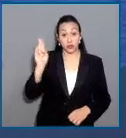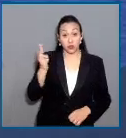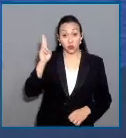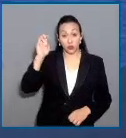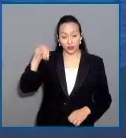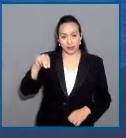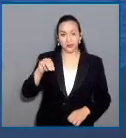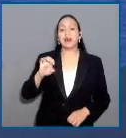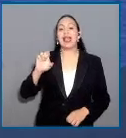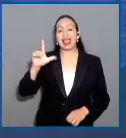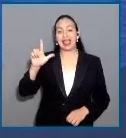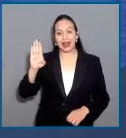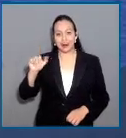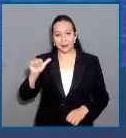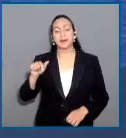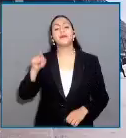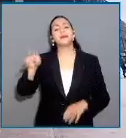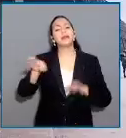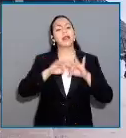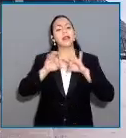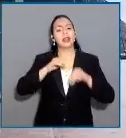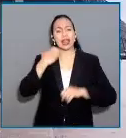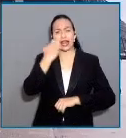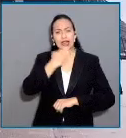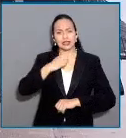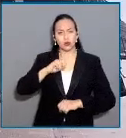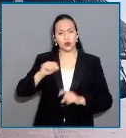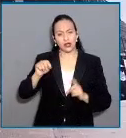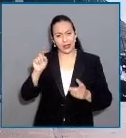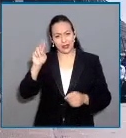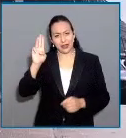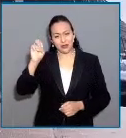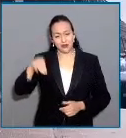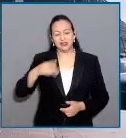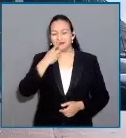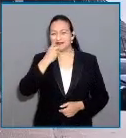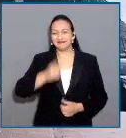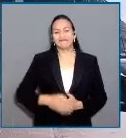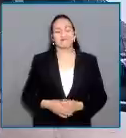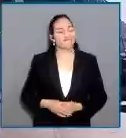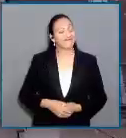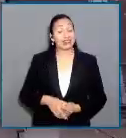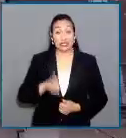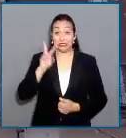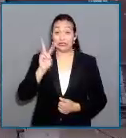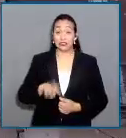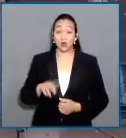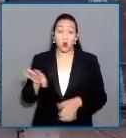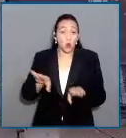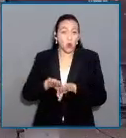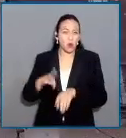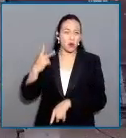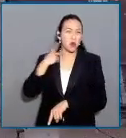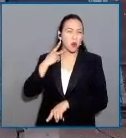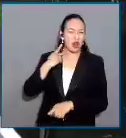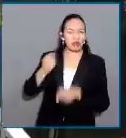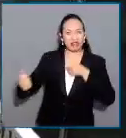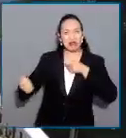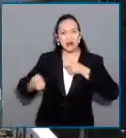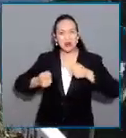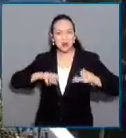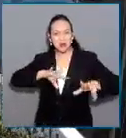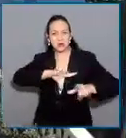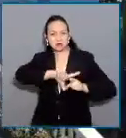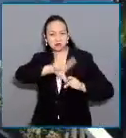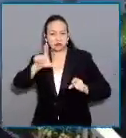profesora de la Facultad de Derecho de la UNAM, lamentó la falta de interés desde el poder político en México por el control de convencionalidad y